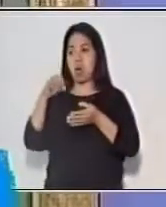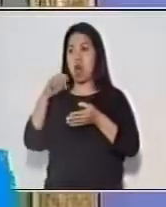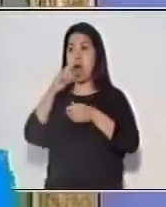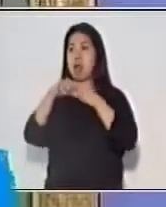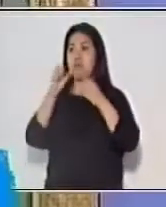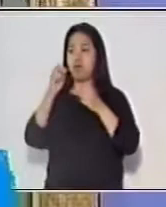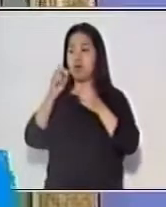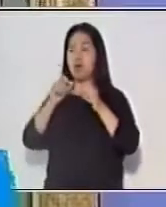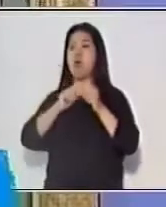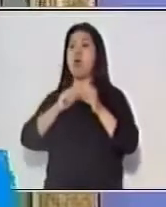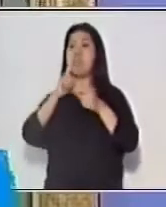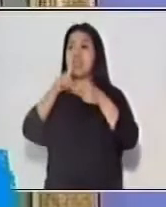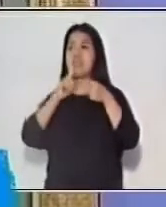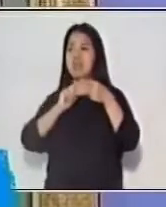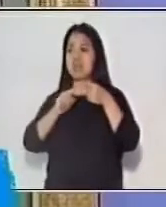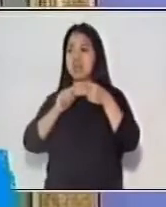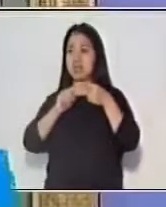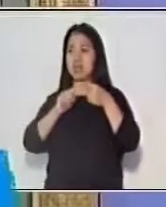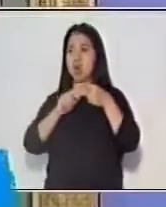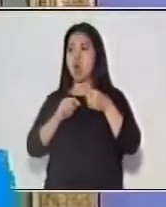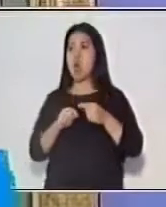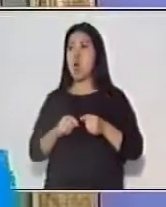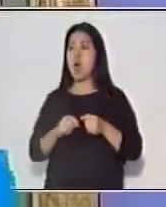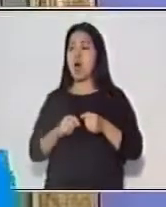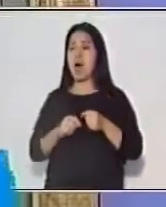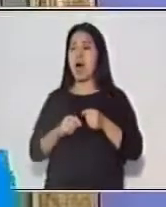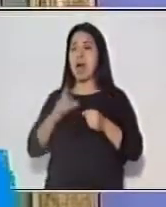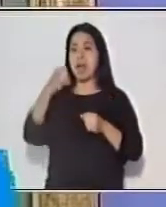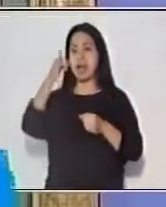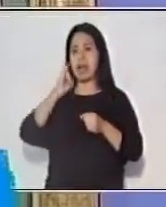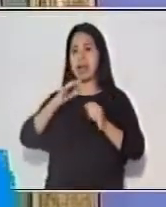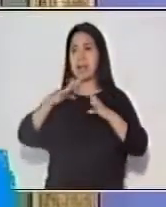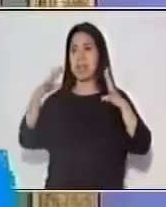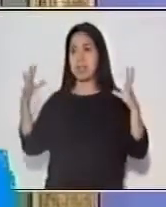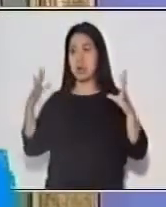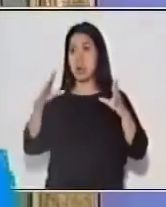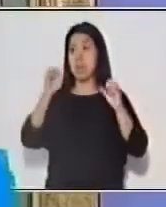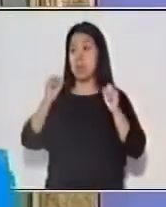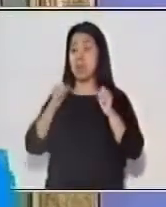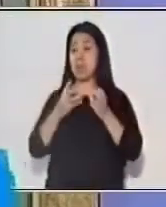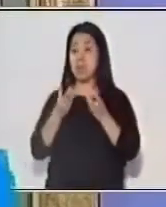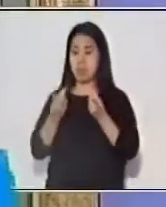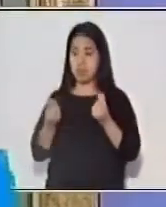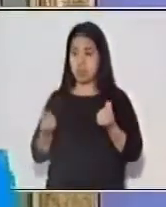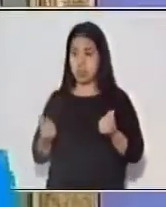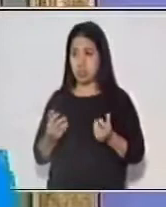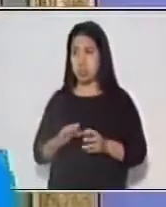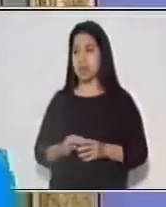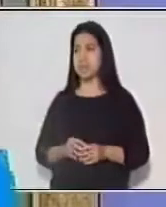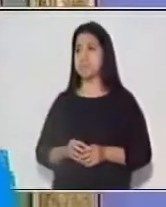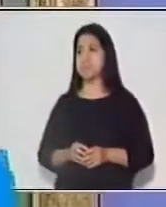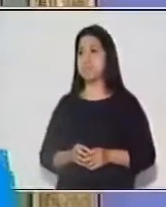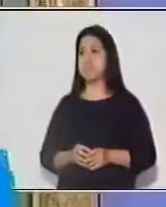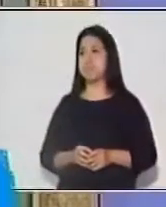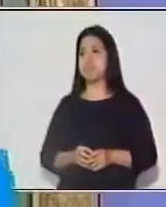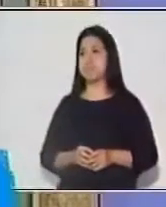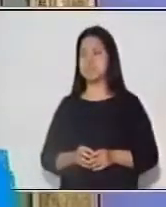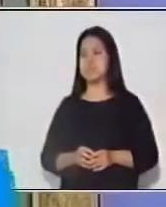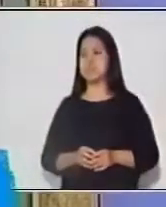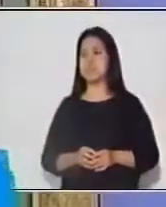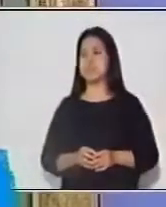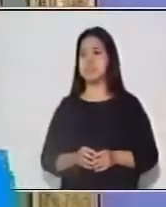eje mayor. Pero de aquí podemos despejar esa distancia de los focos.